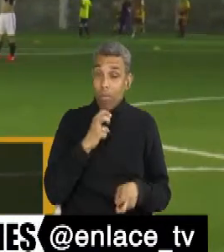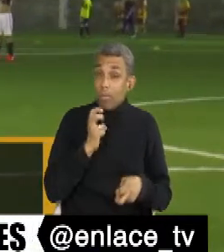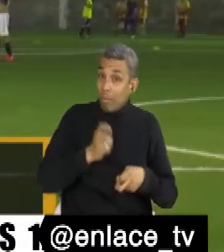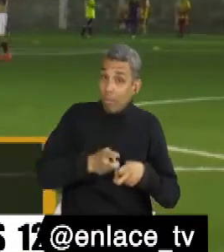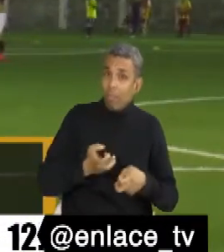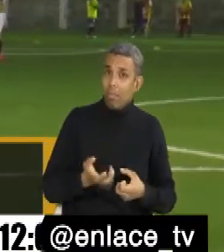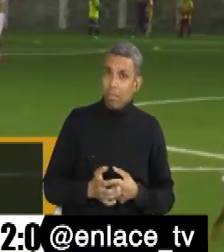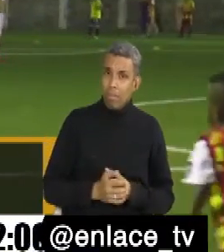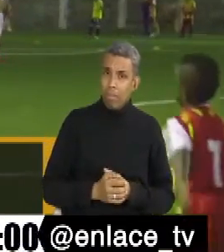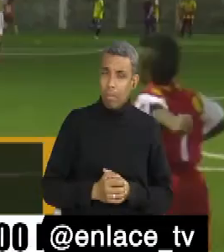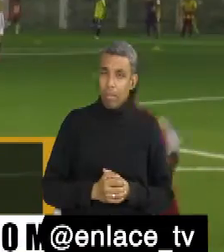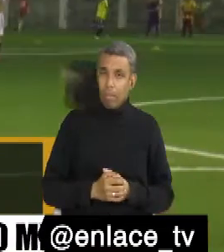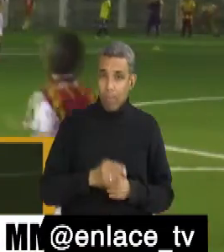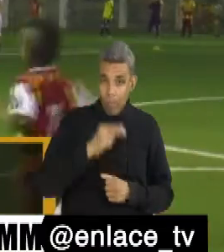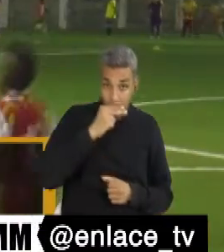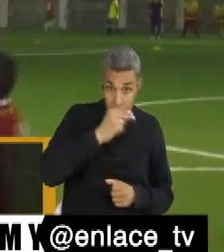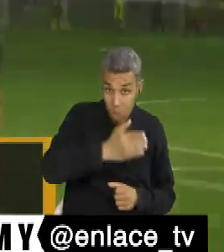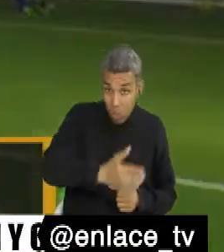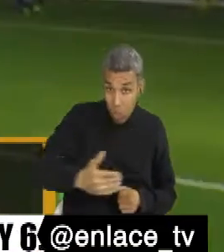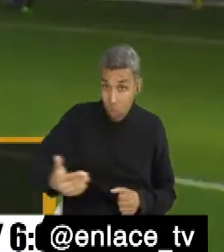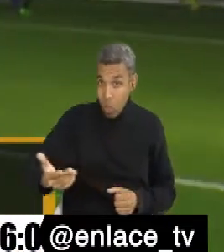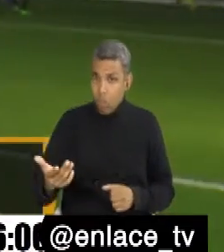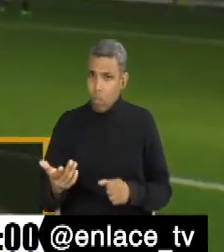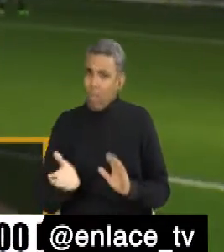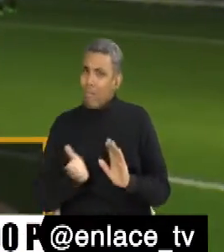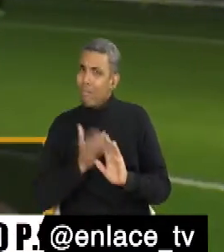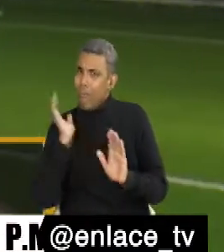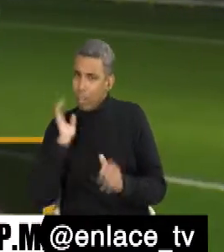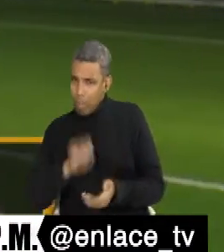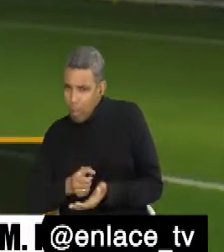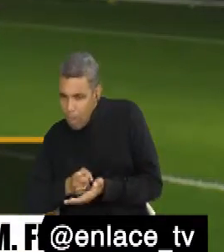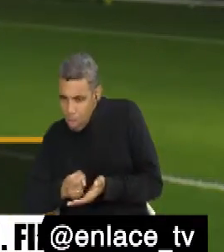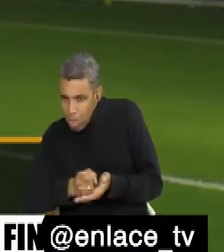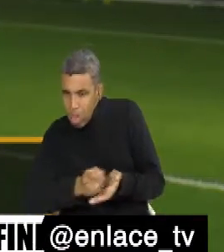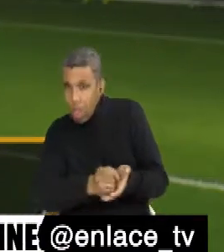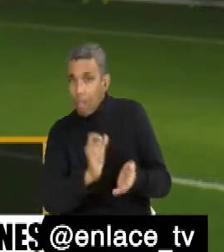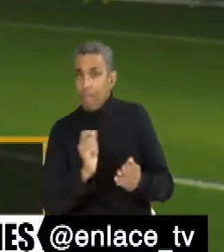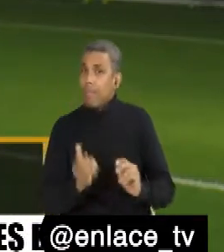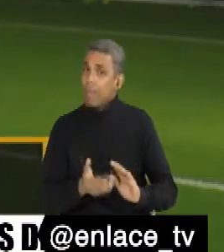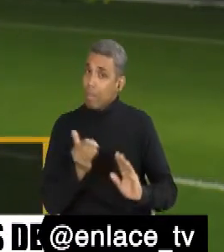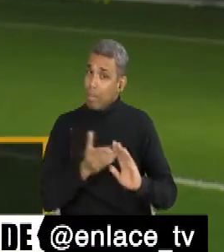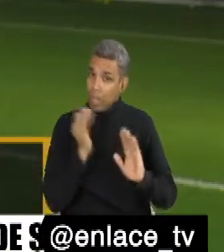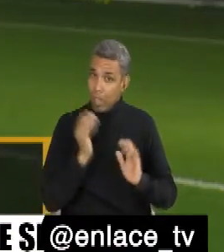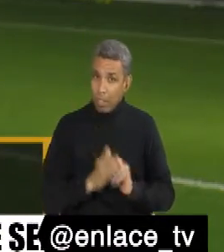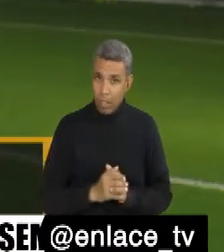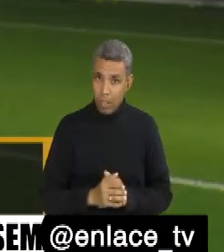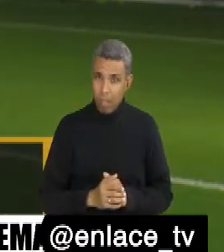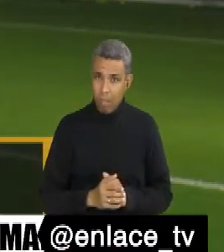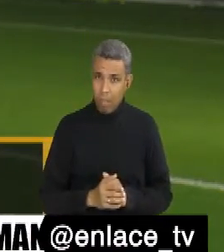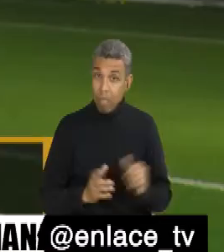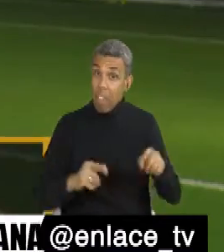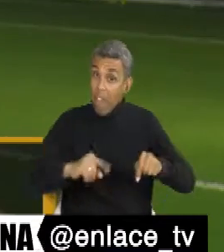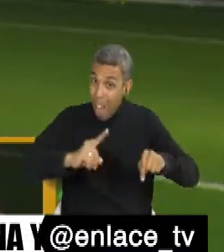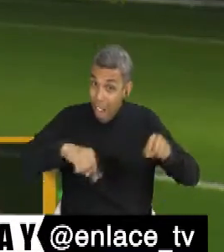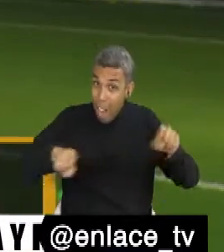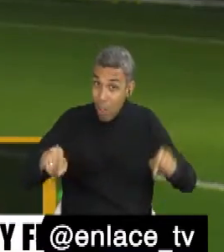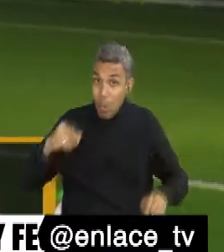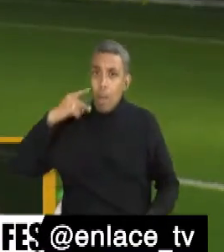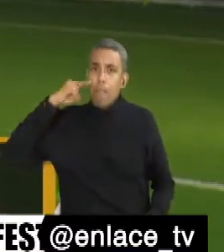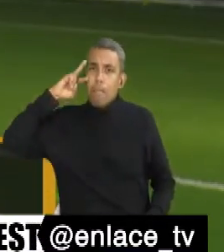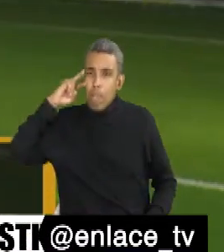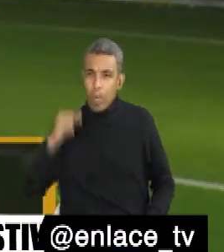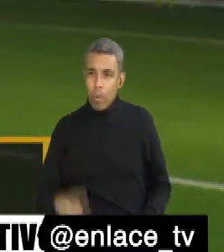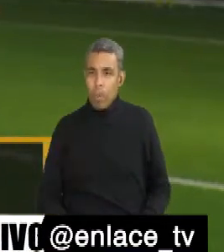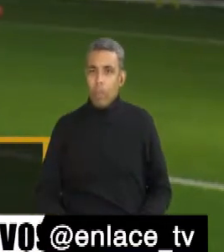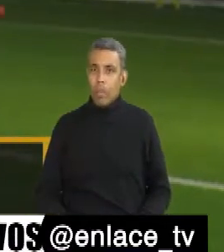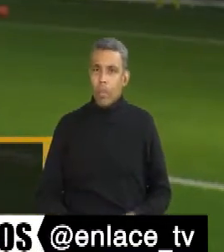sobre todo porque los niños están expuestos. Sí, aquí se arroba implementación, se vienen disfrazados de jugadores, algunos muchachos saltan las